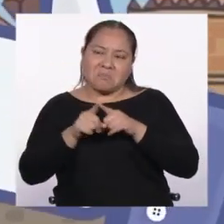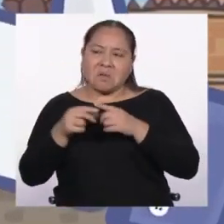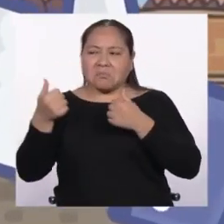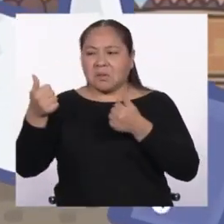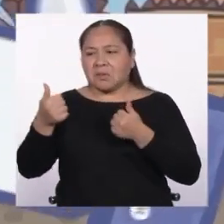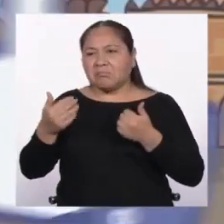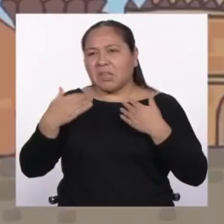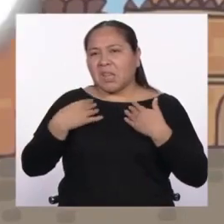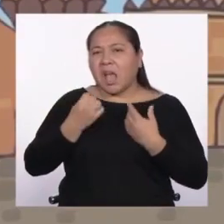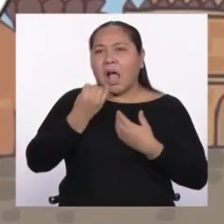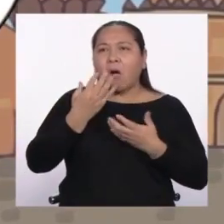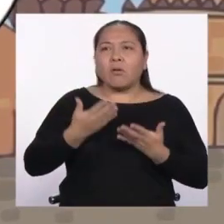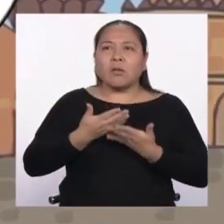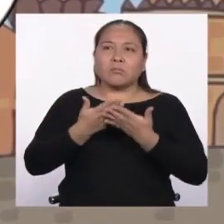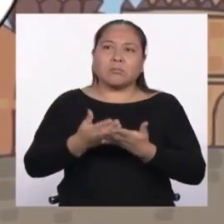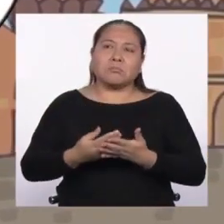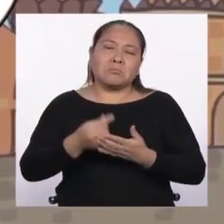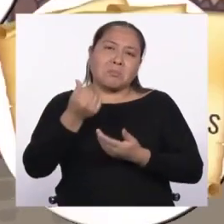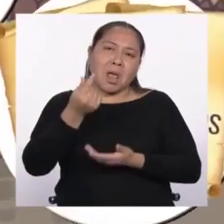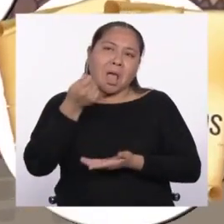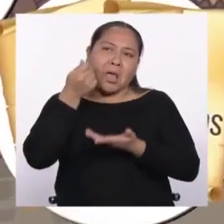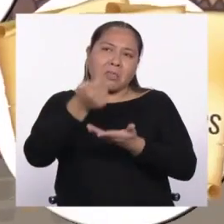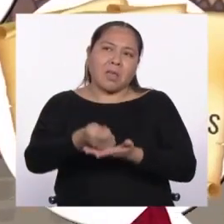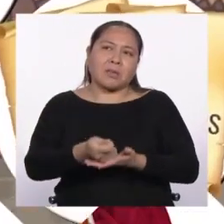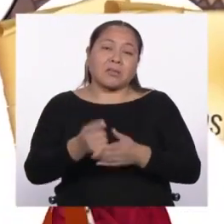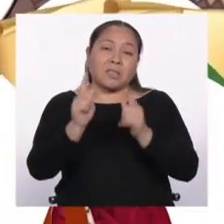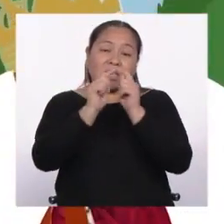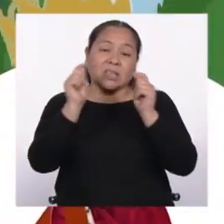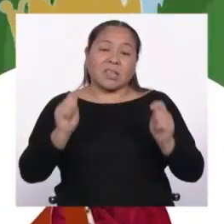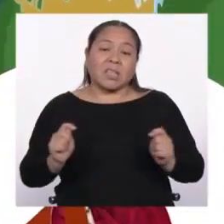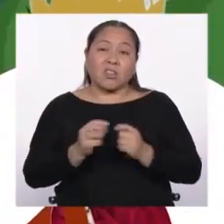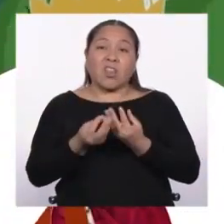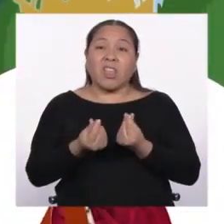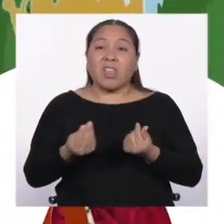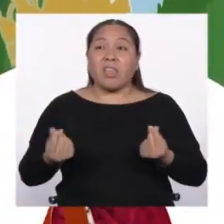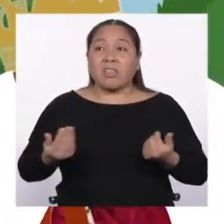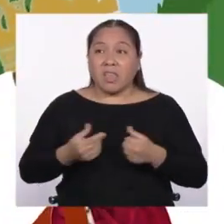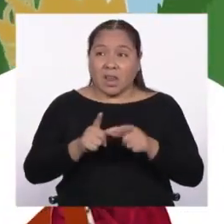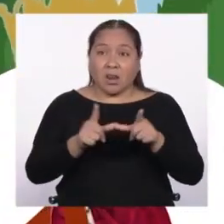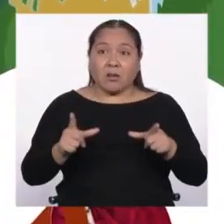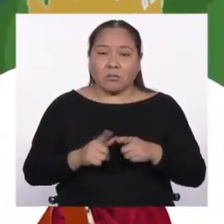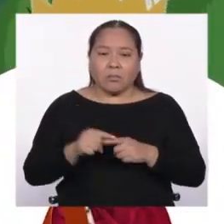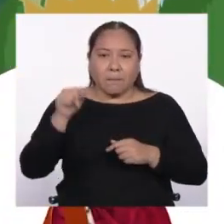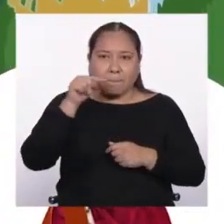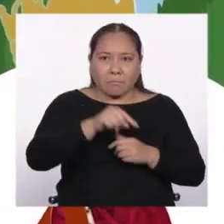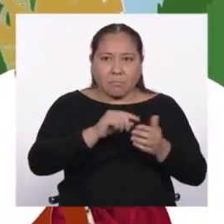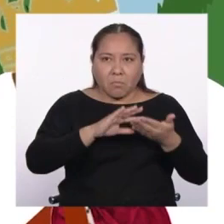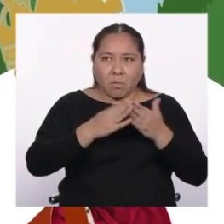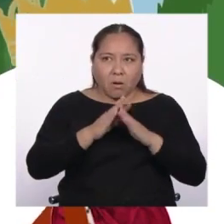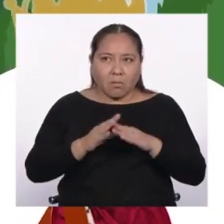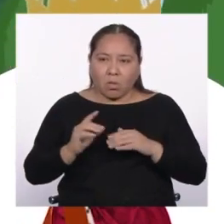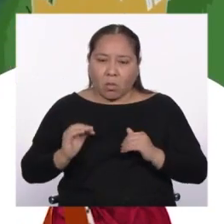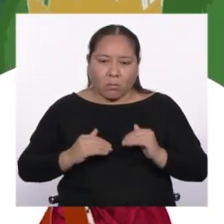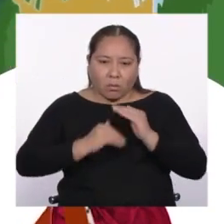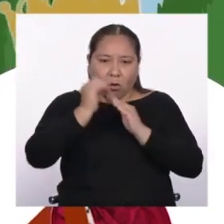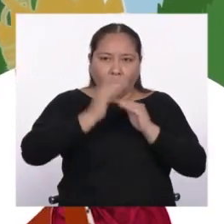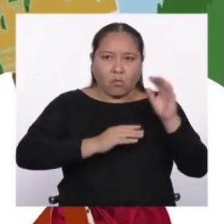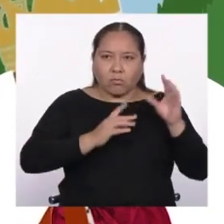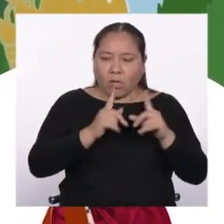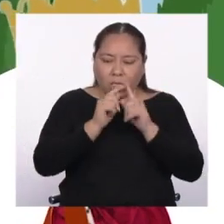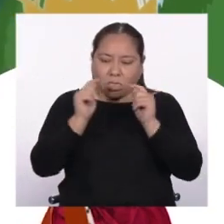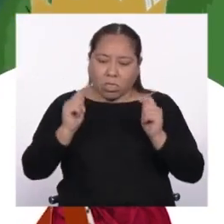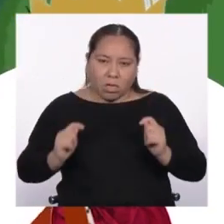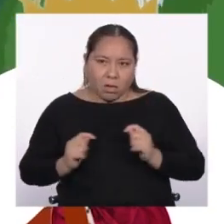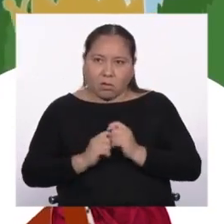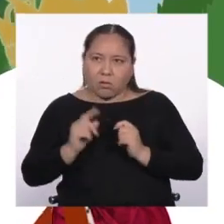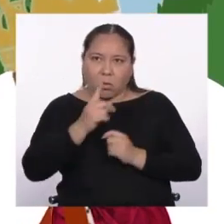con ciertos beneficios como lujos y los famosos títulos nobiliarios. Pero para el pueblo no había ni palacios, ni títulos